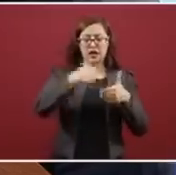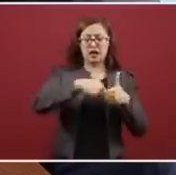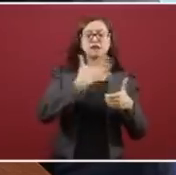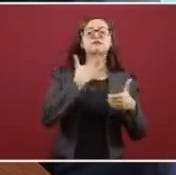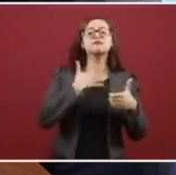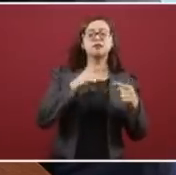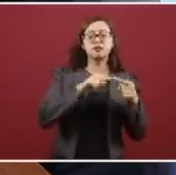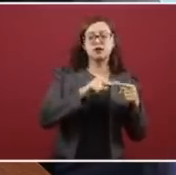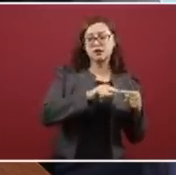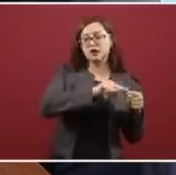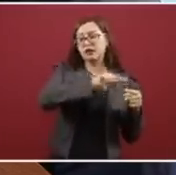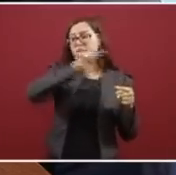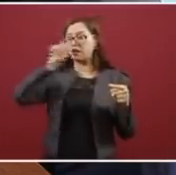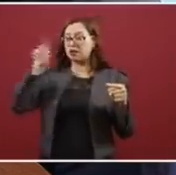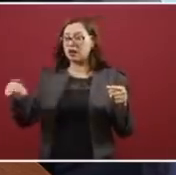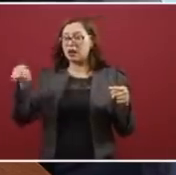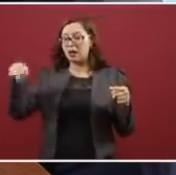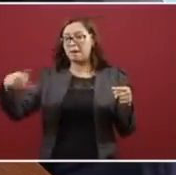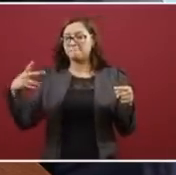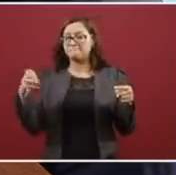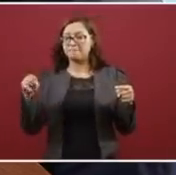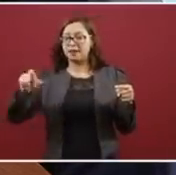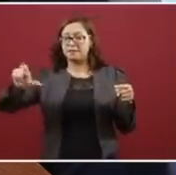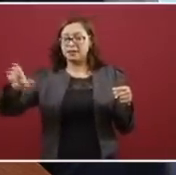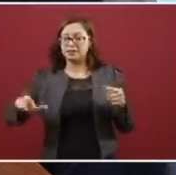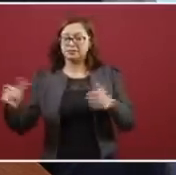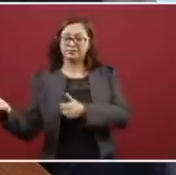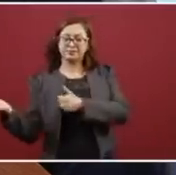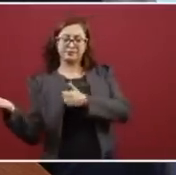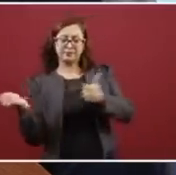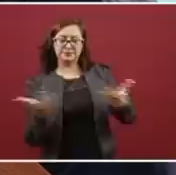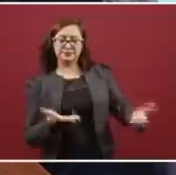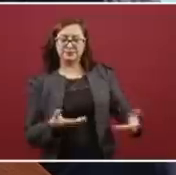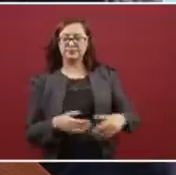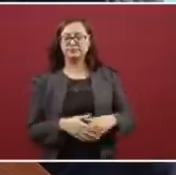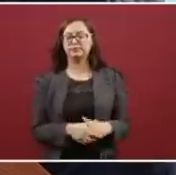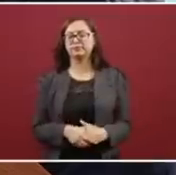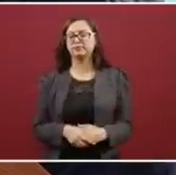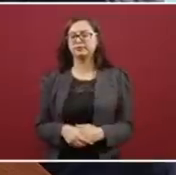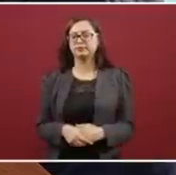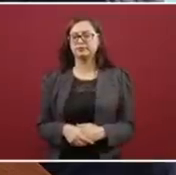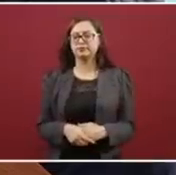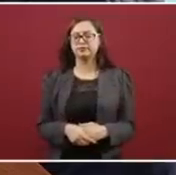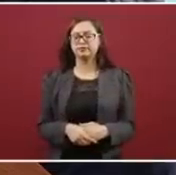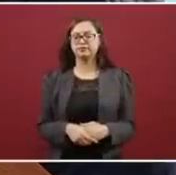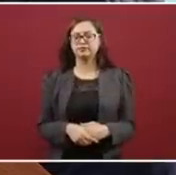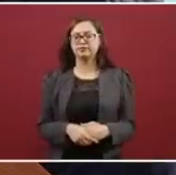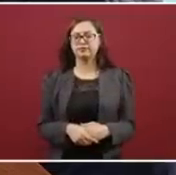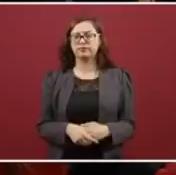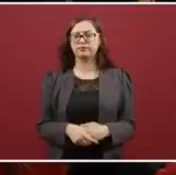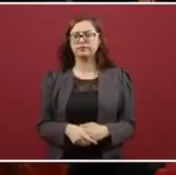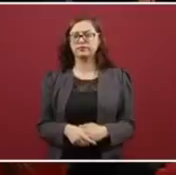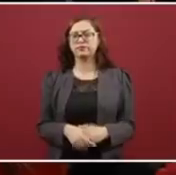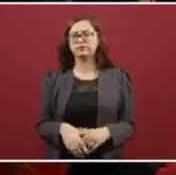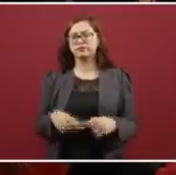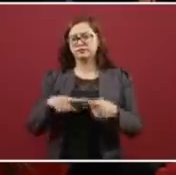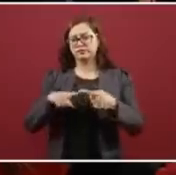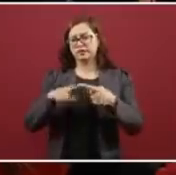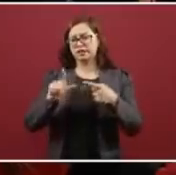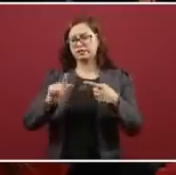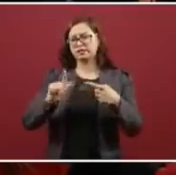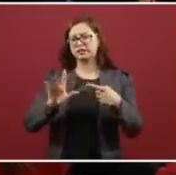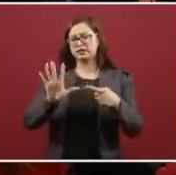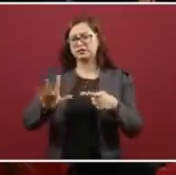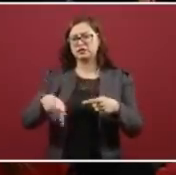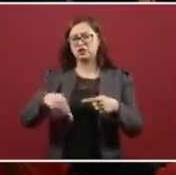gasolinera y el punto de abasto que tiene pemex para ese combustible en el primero es 75 kilómetros